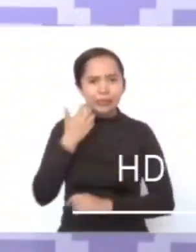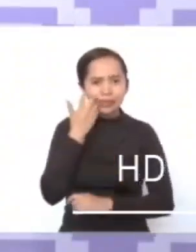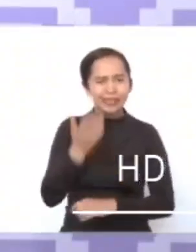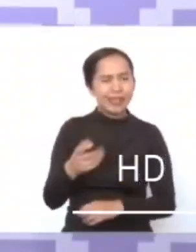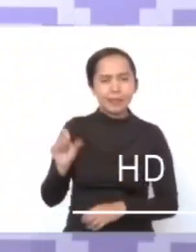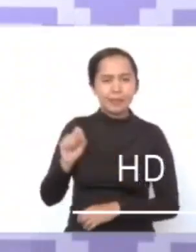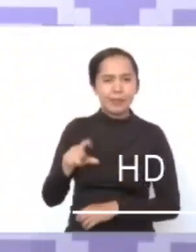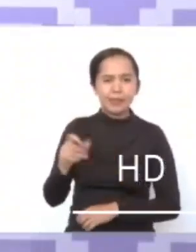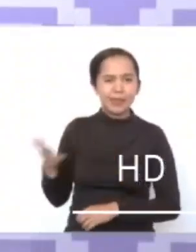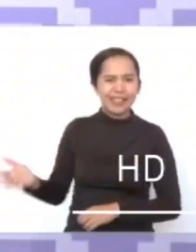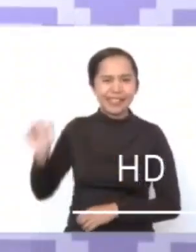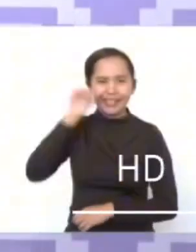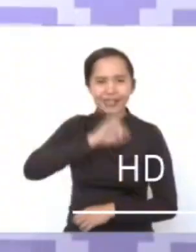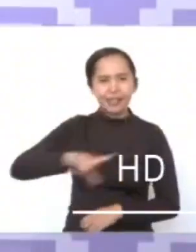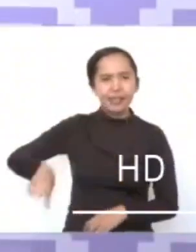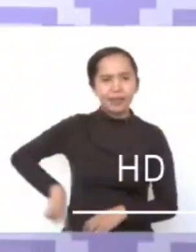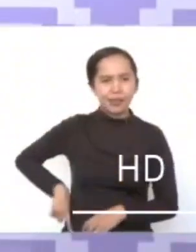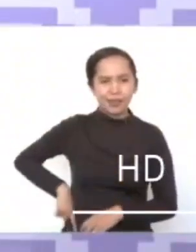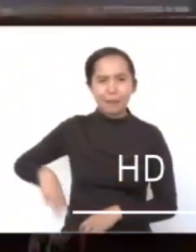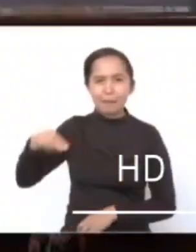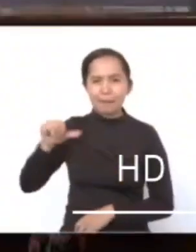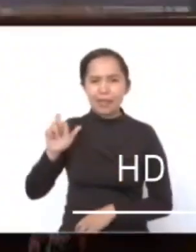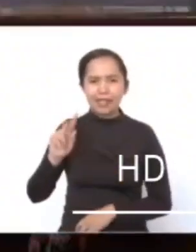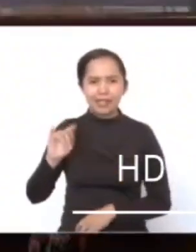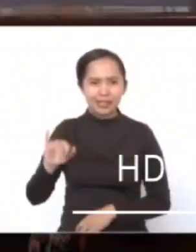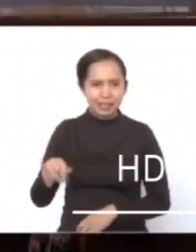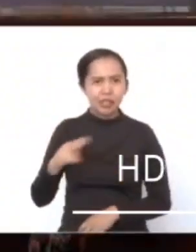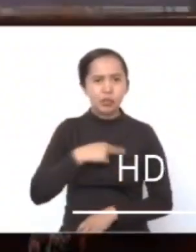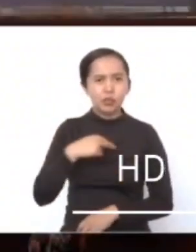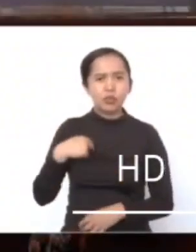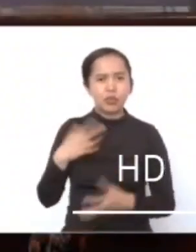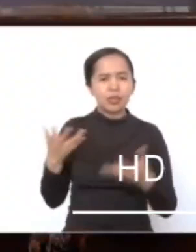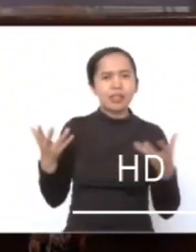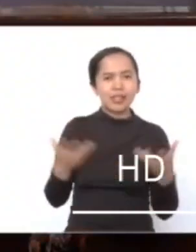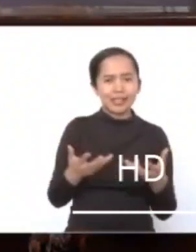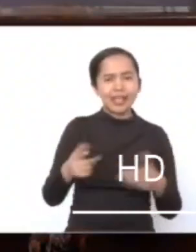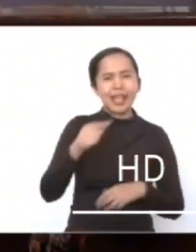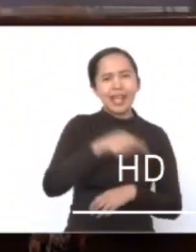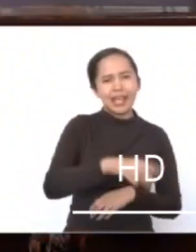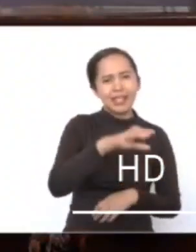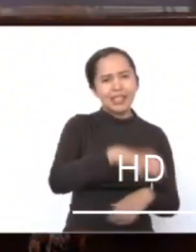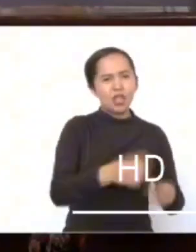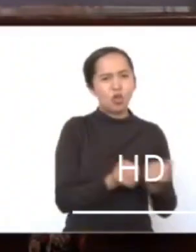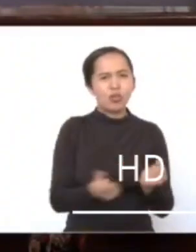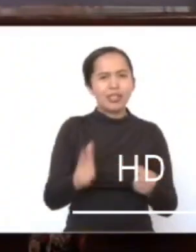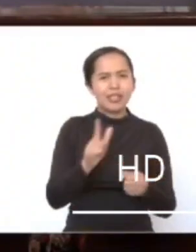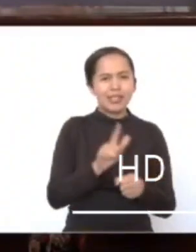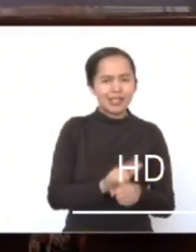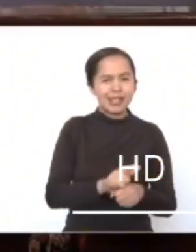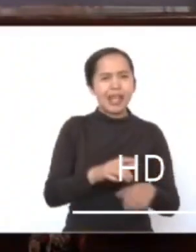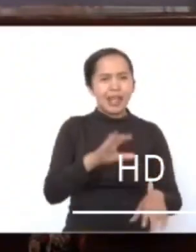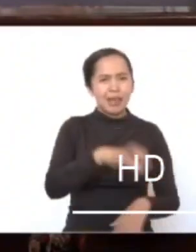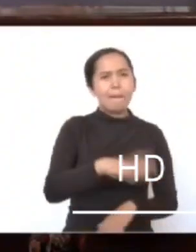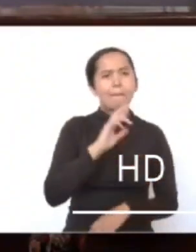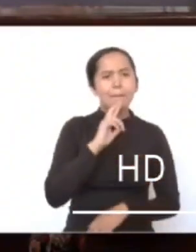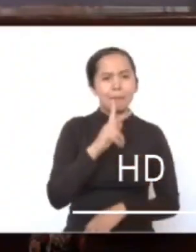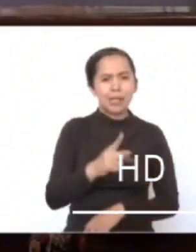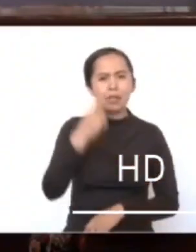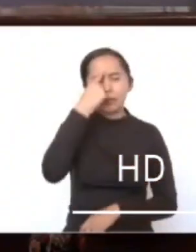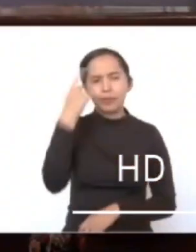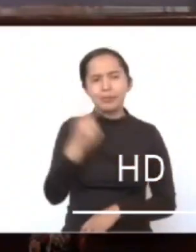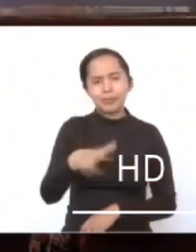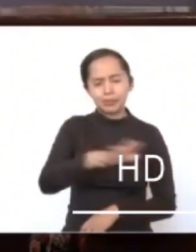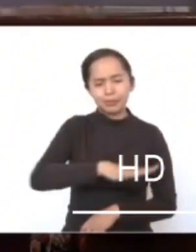jefe de gobierno, el maestro Martí Batres. Ponemos acento en lo social con un fuerte contenido